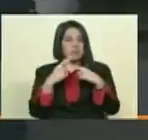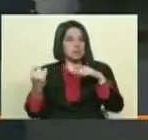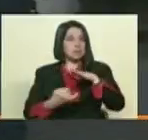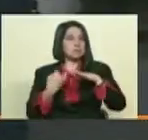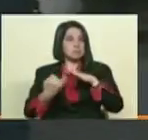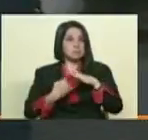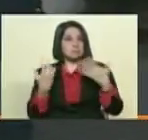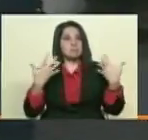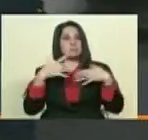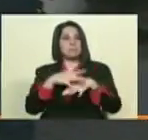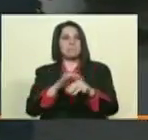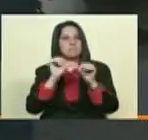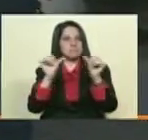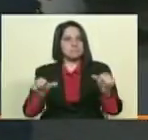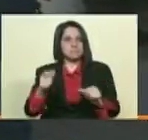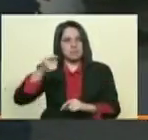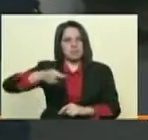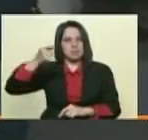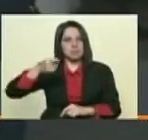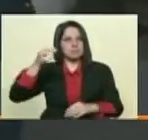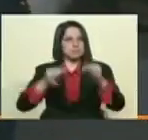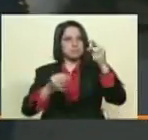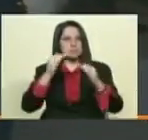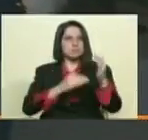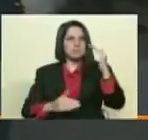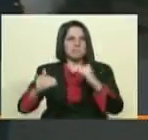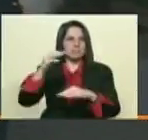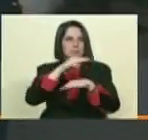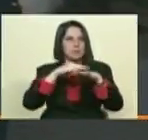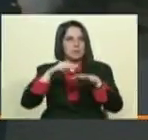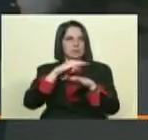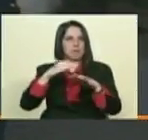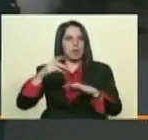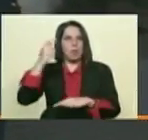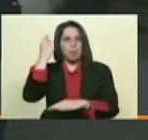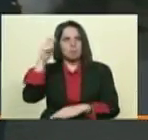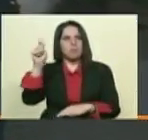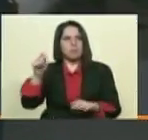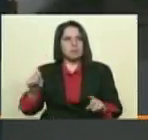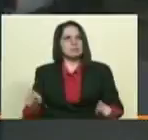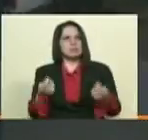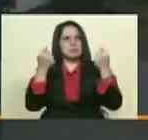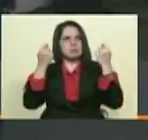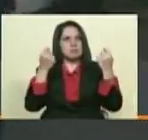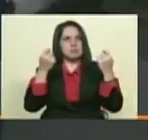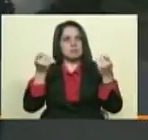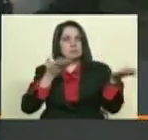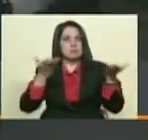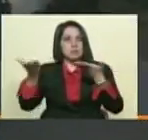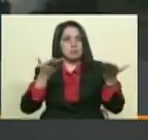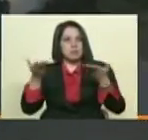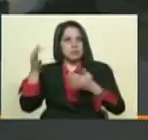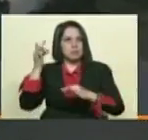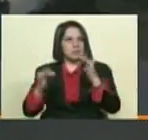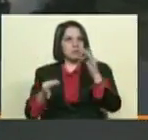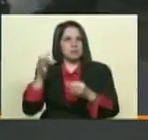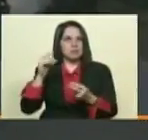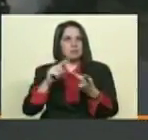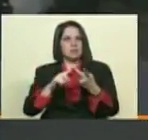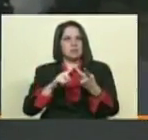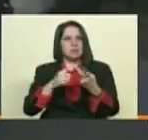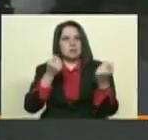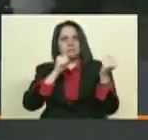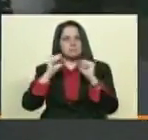formamos parte del sistema de justicia. Está el Tribunal Supremo de Justicia, el Ministerio Público ahora recuperado y al servicio de la justicia, la